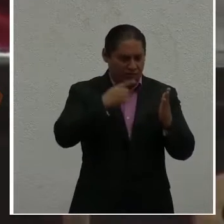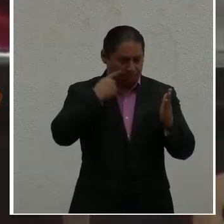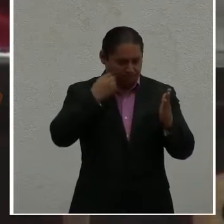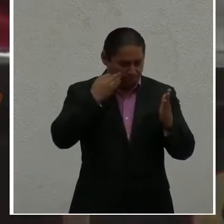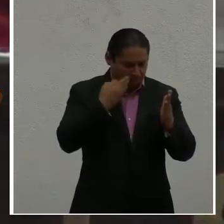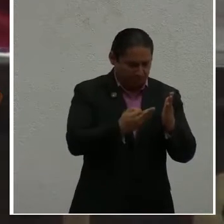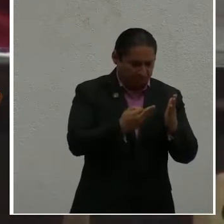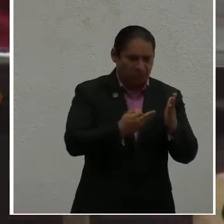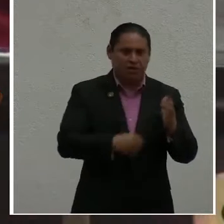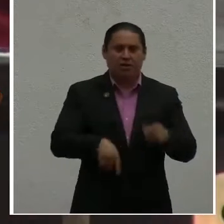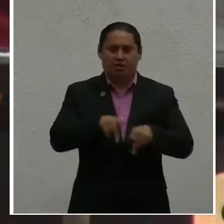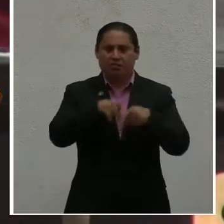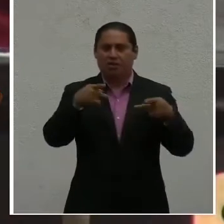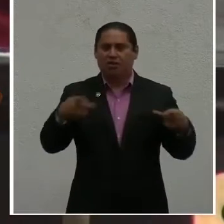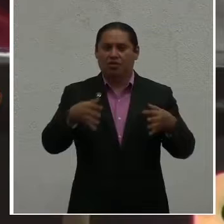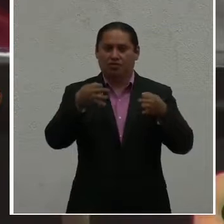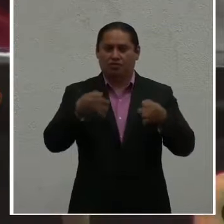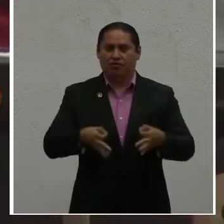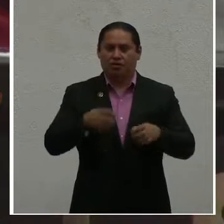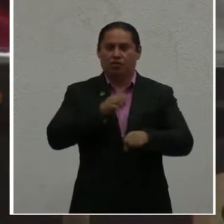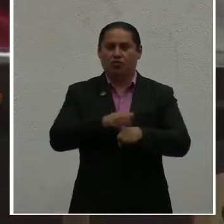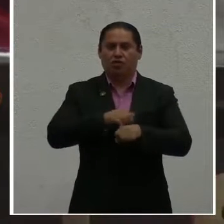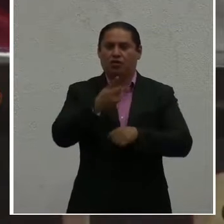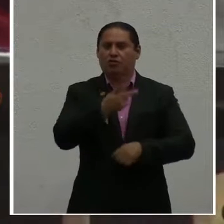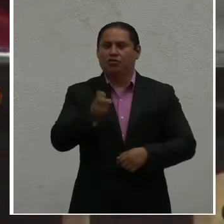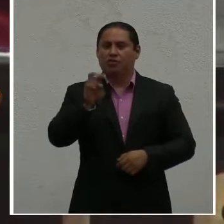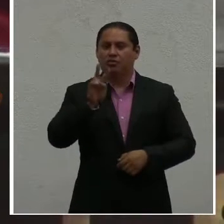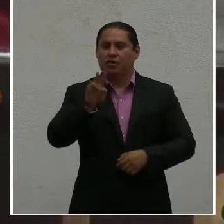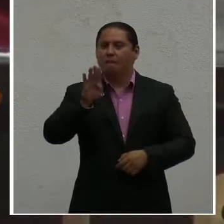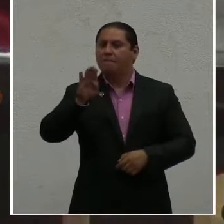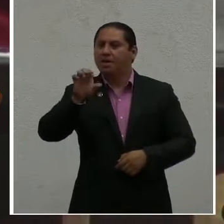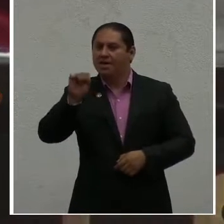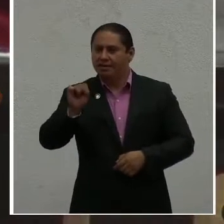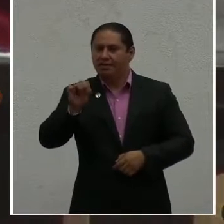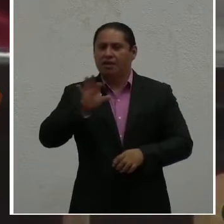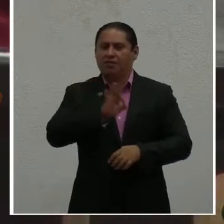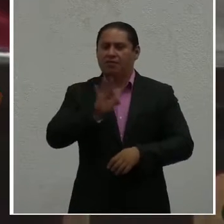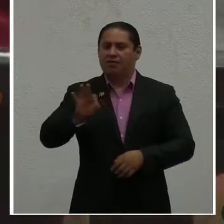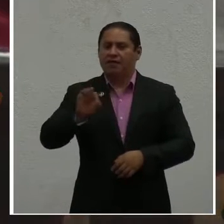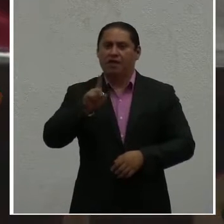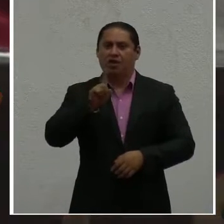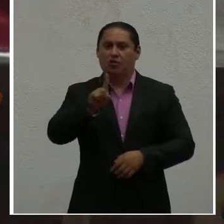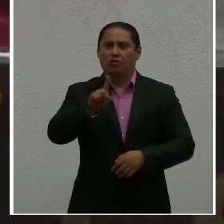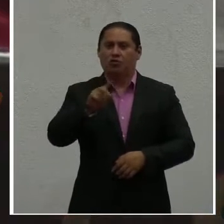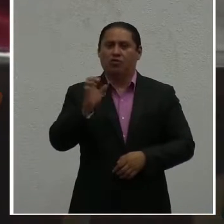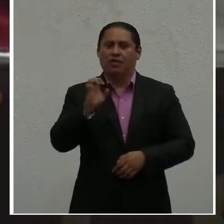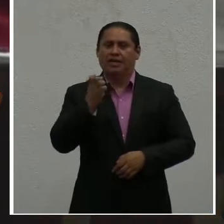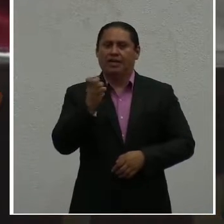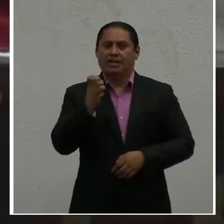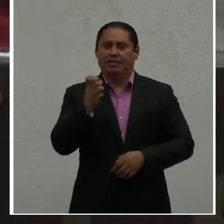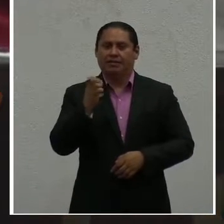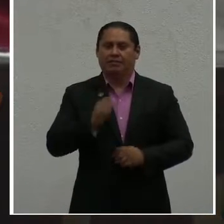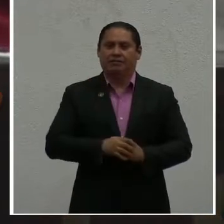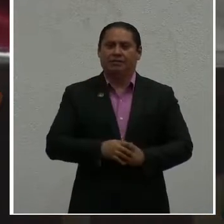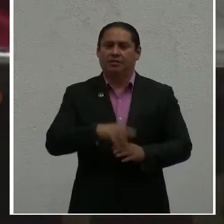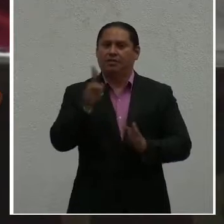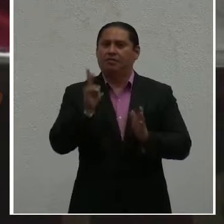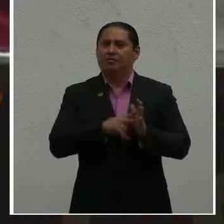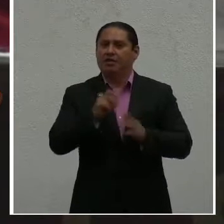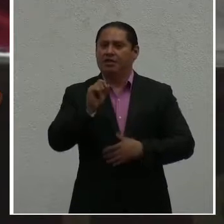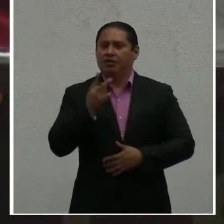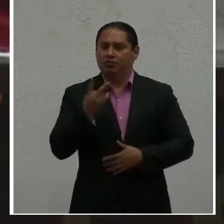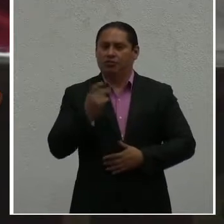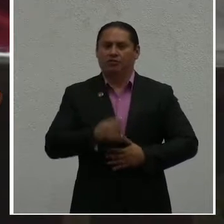Estado número 202 bis de fecha 01 de enero del año